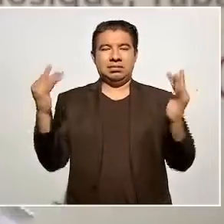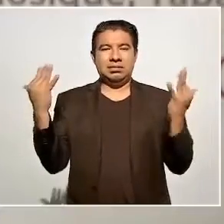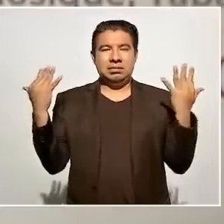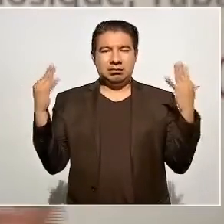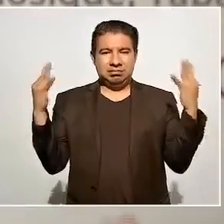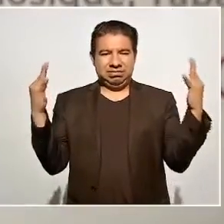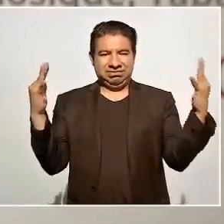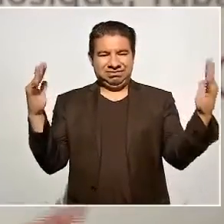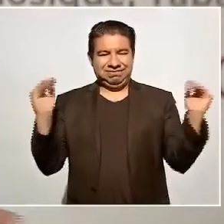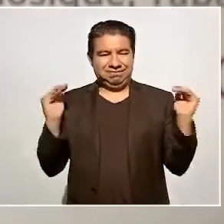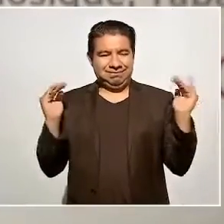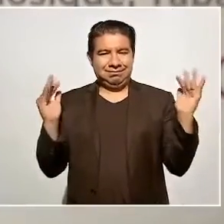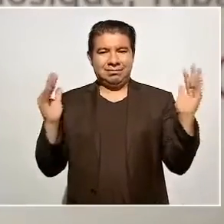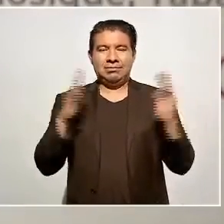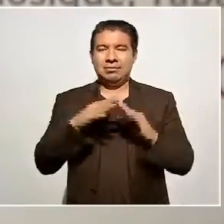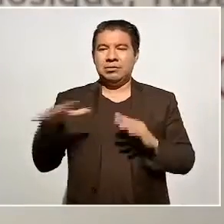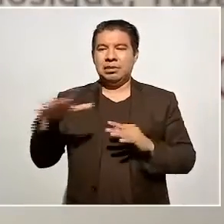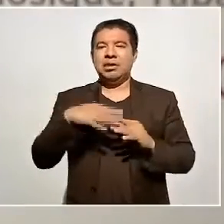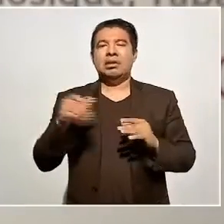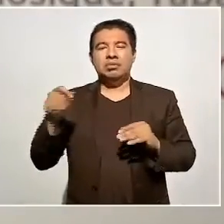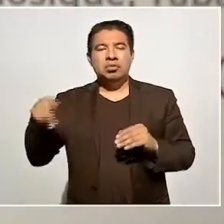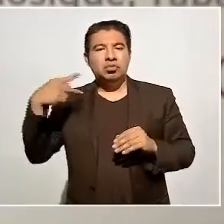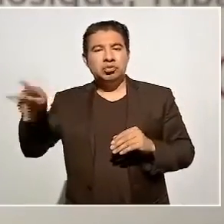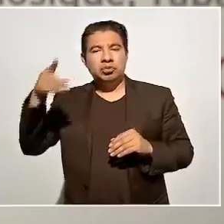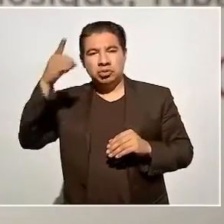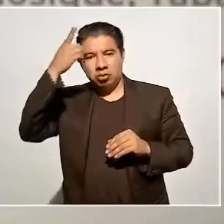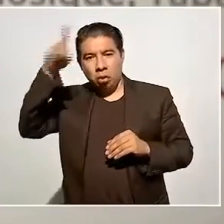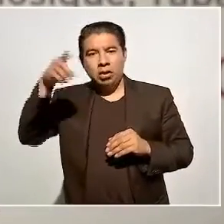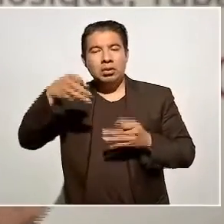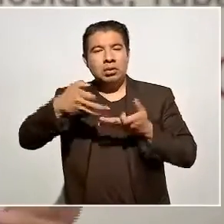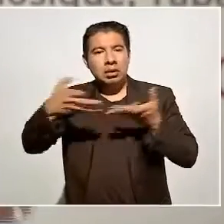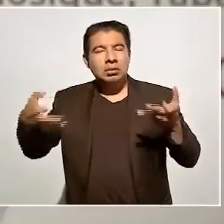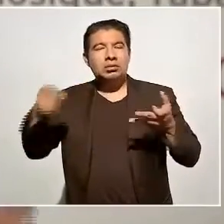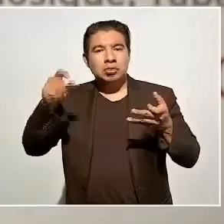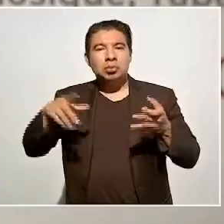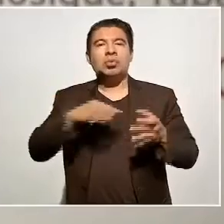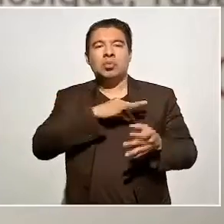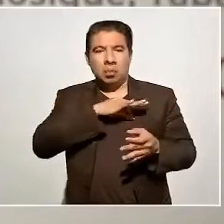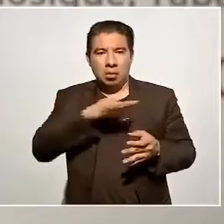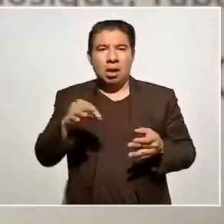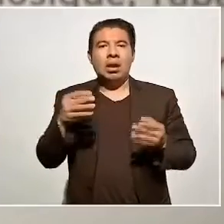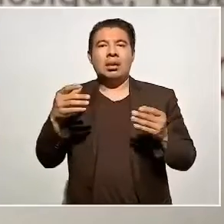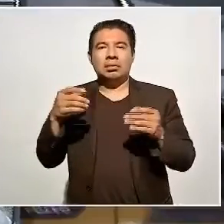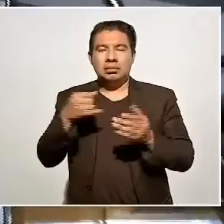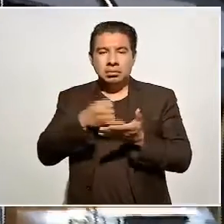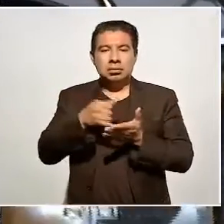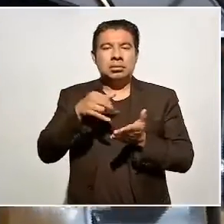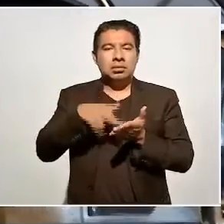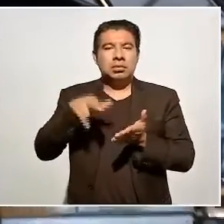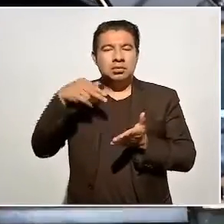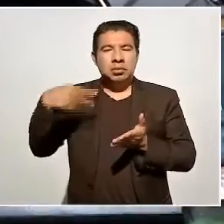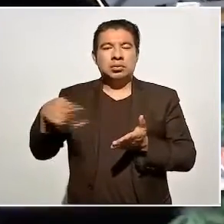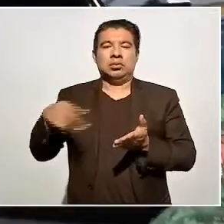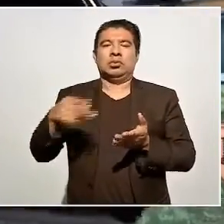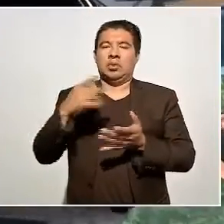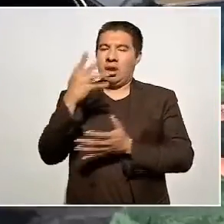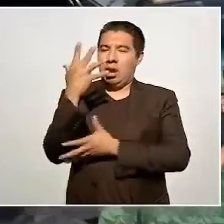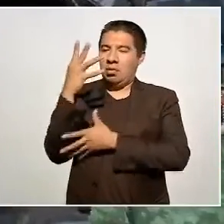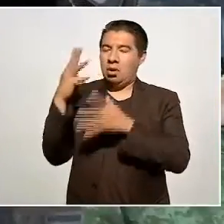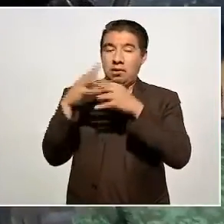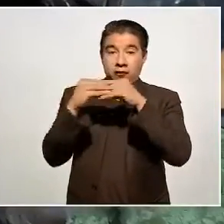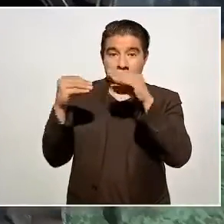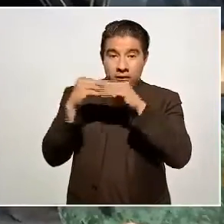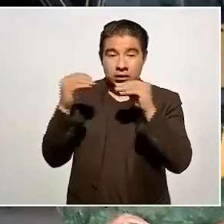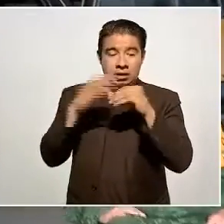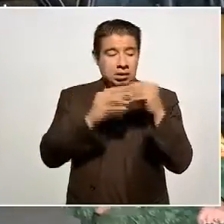los ejidos, en las pequeñas propiedades, se están sembrando árboles frutales